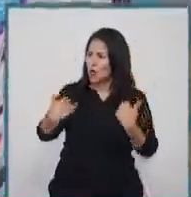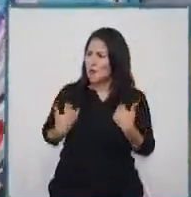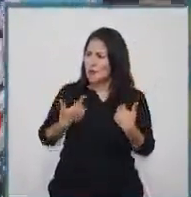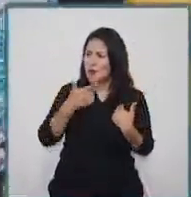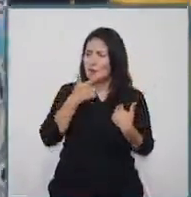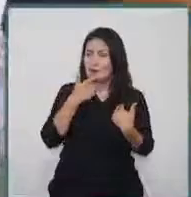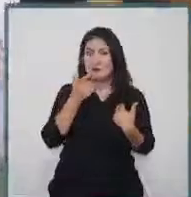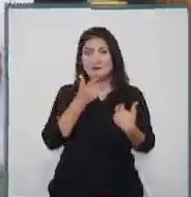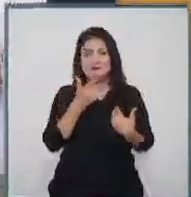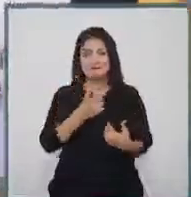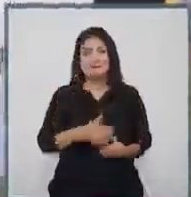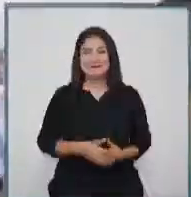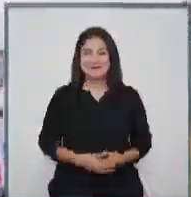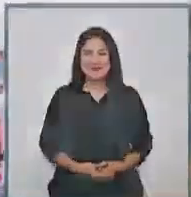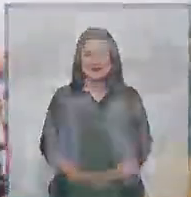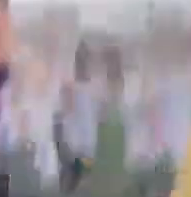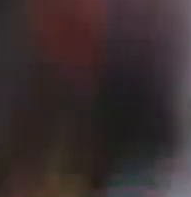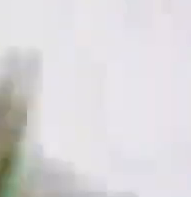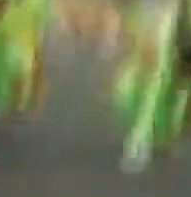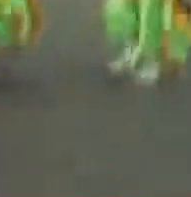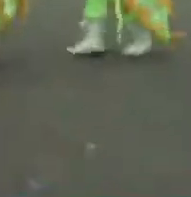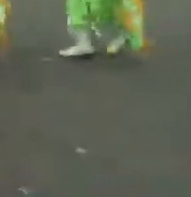¡Su cabello amarillo!